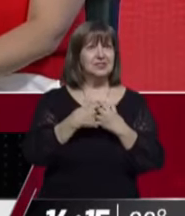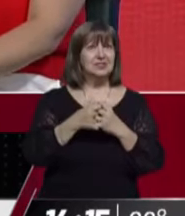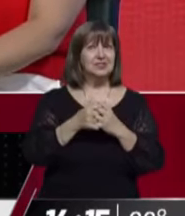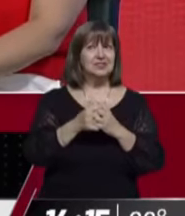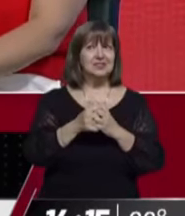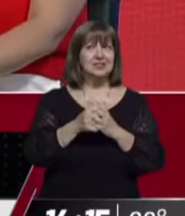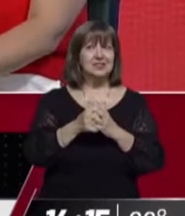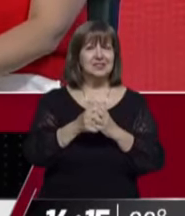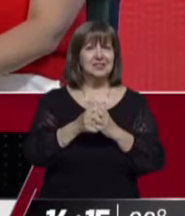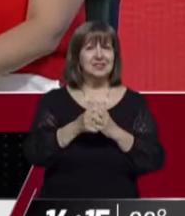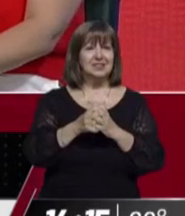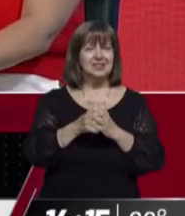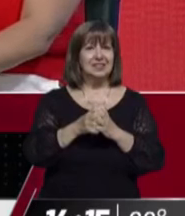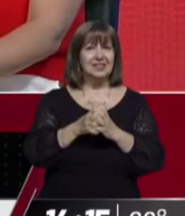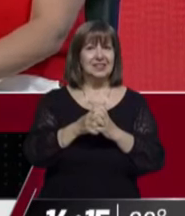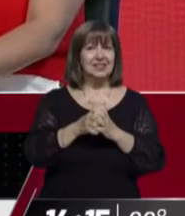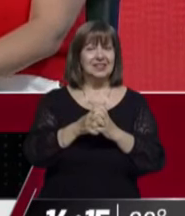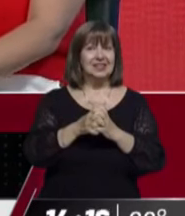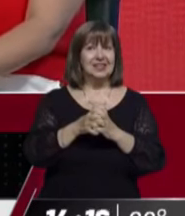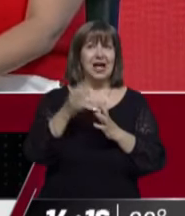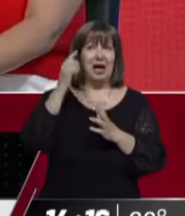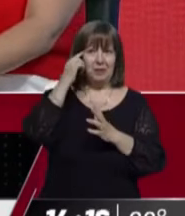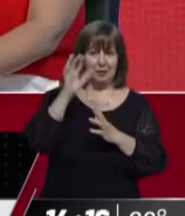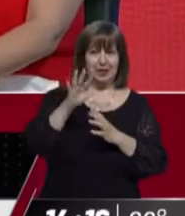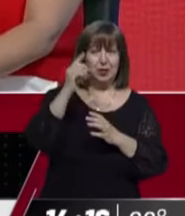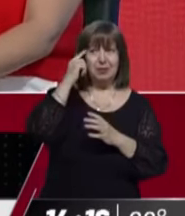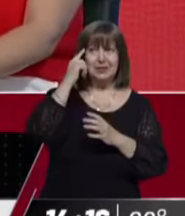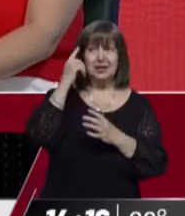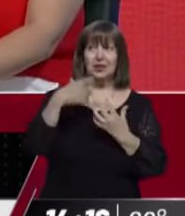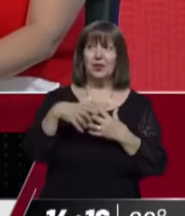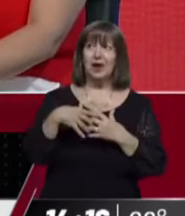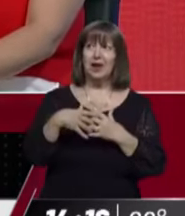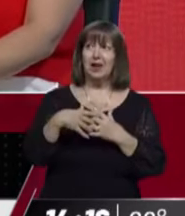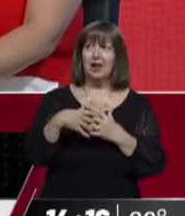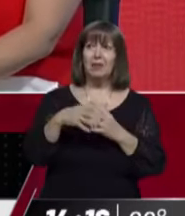No sé, no se me viene nada a la cabeza, tendría que pensar, pero